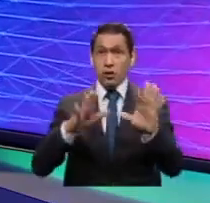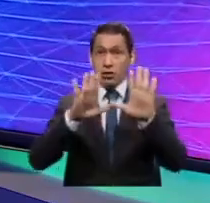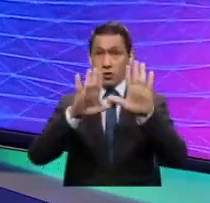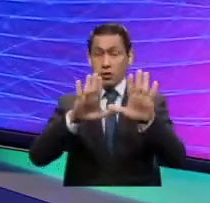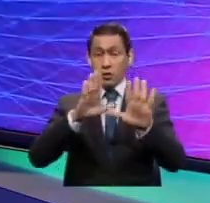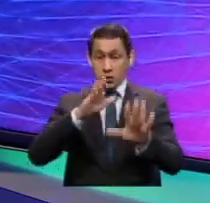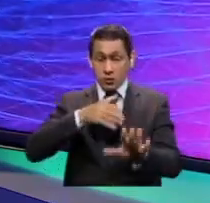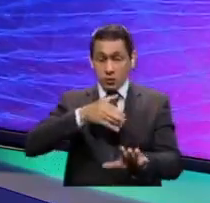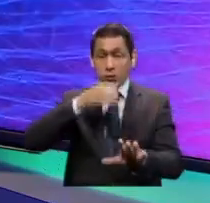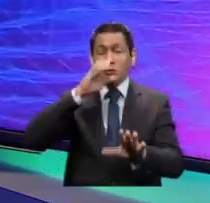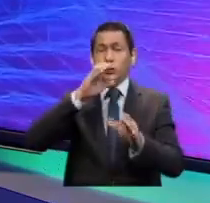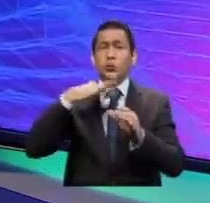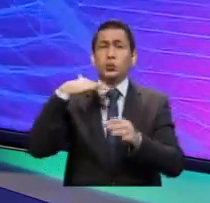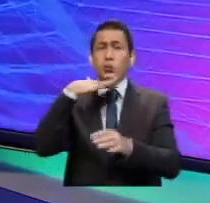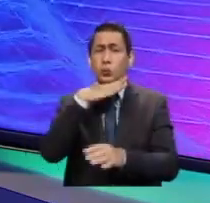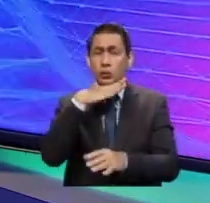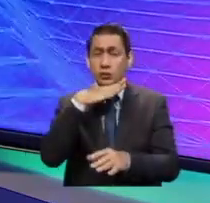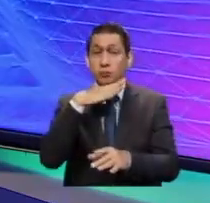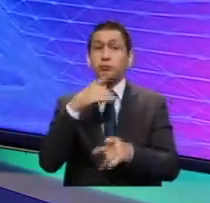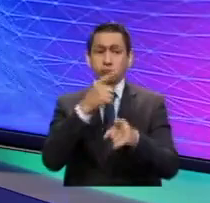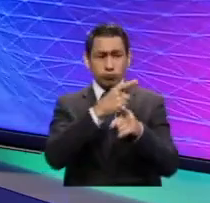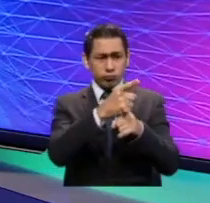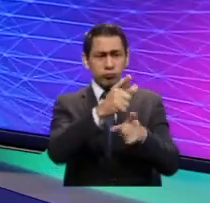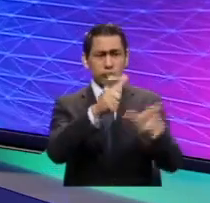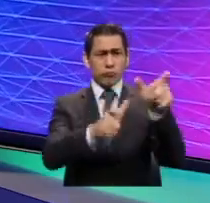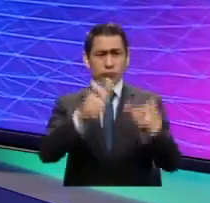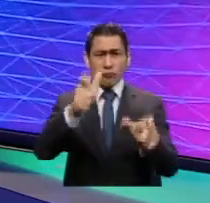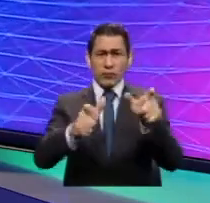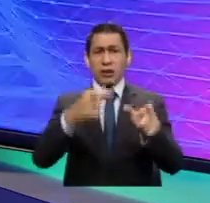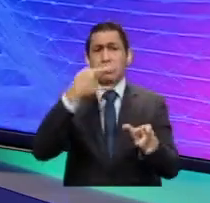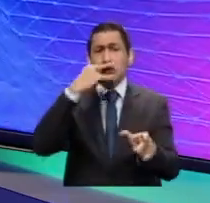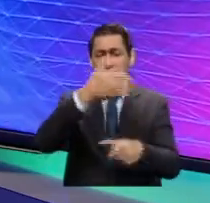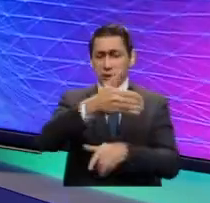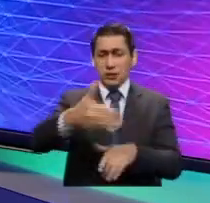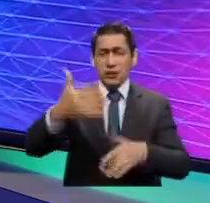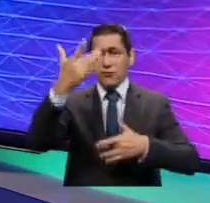acuerdo a funcionarios de salud, causan múltiples enfermedades graves.